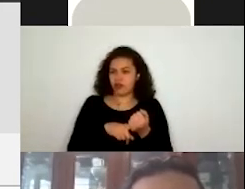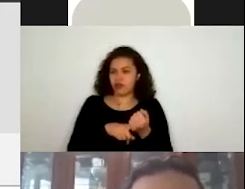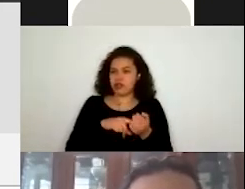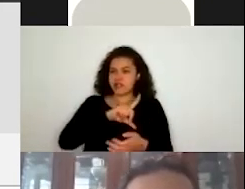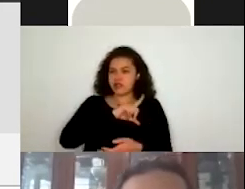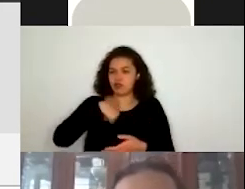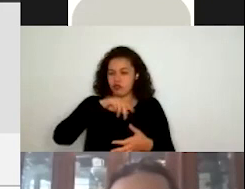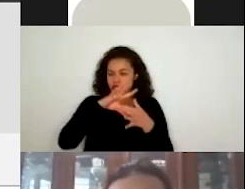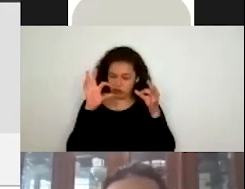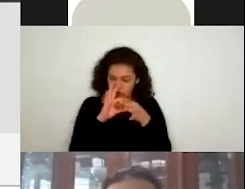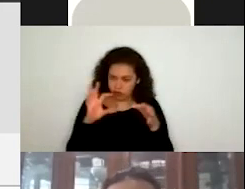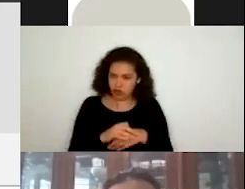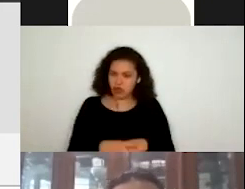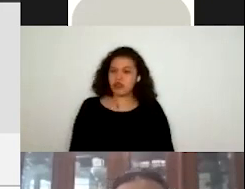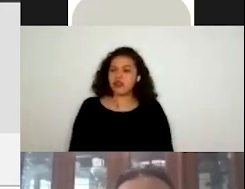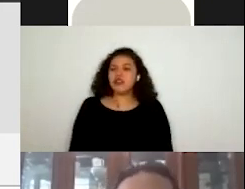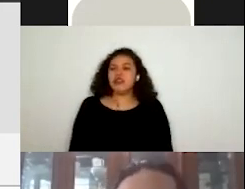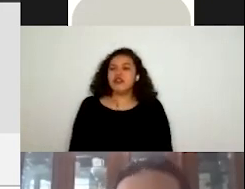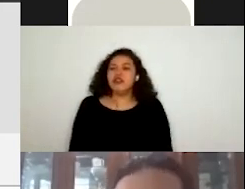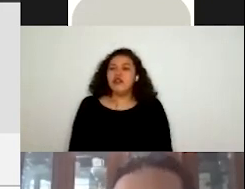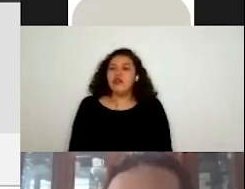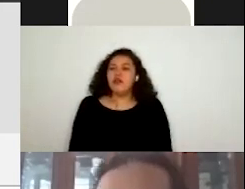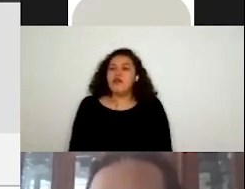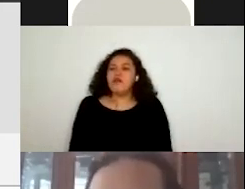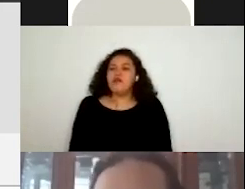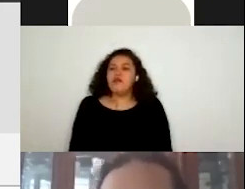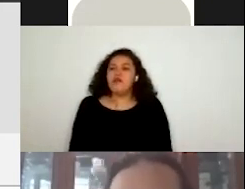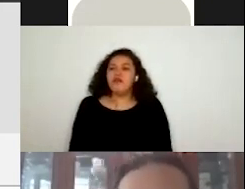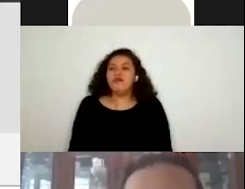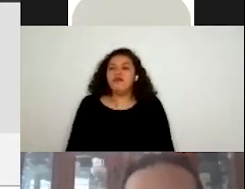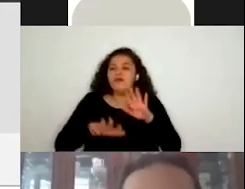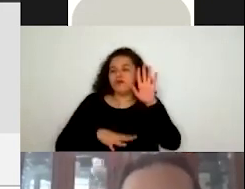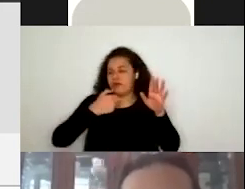describimos. Año de construcción. De pronto no tenemos el dato